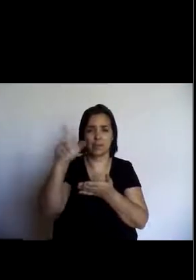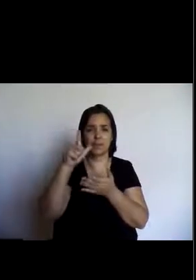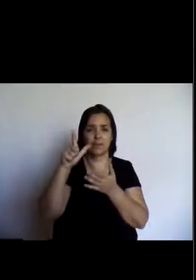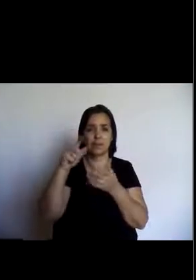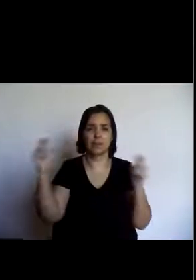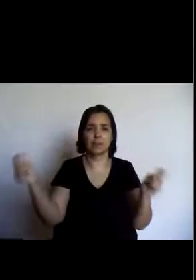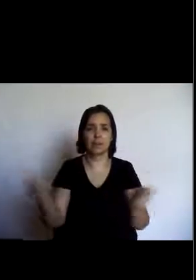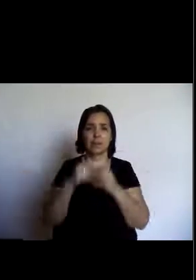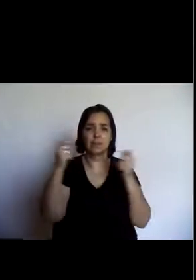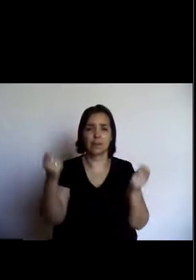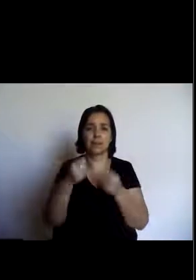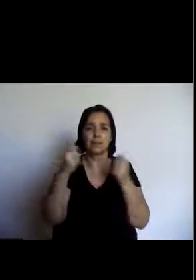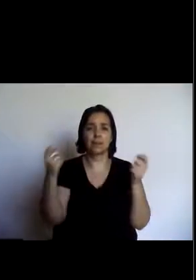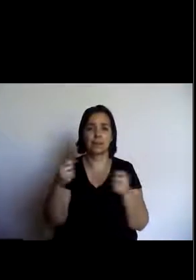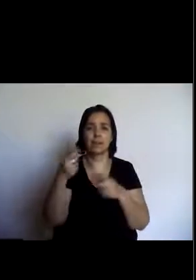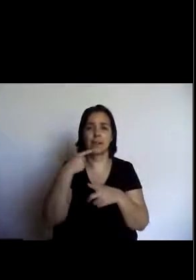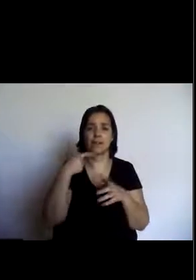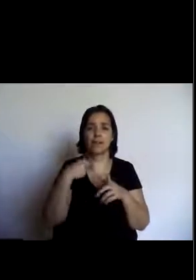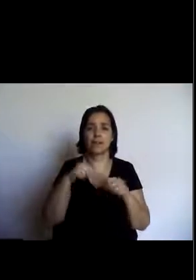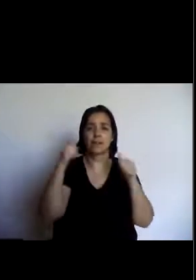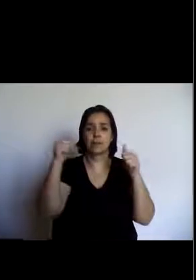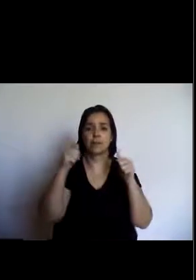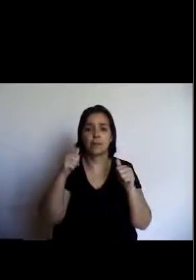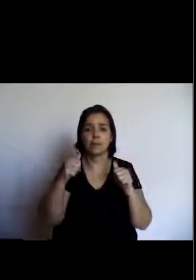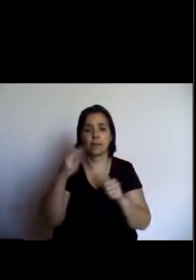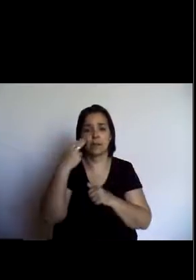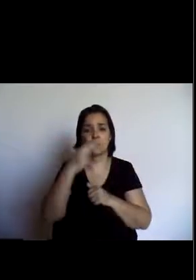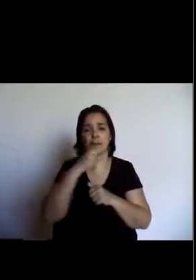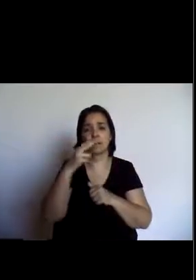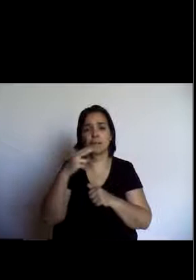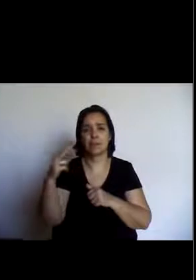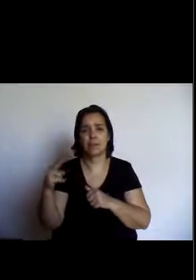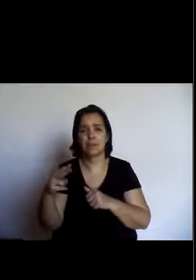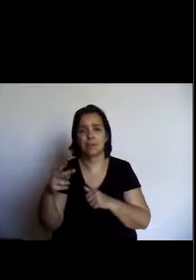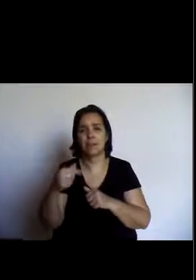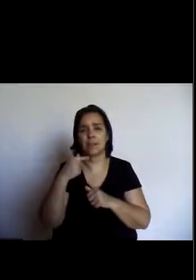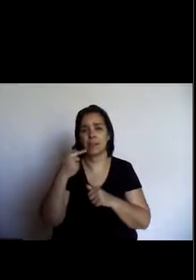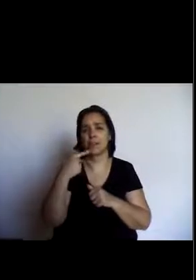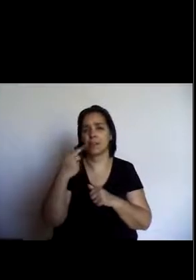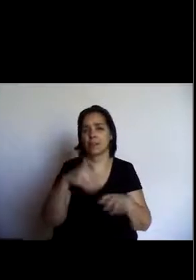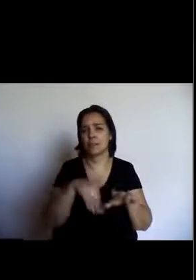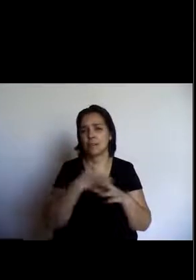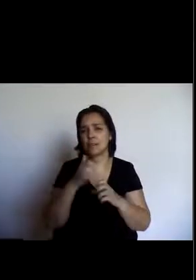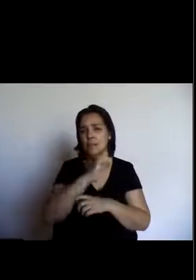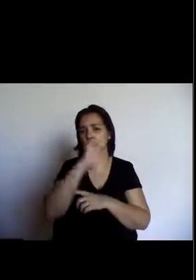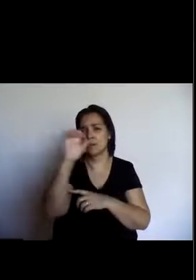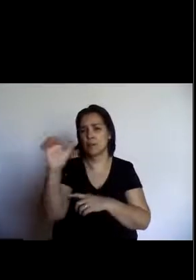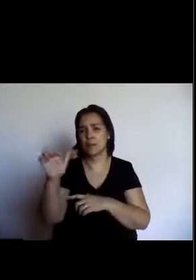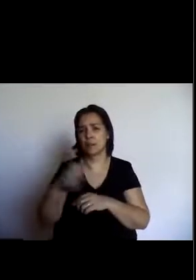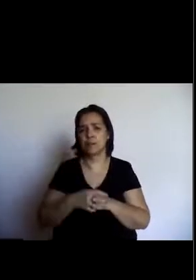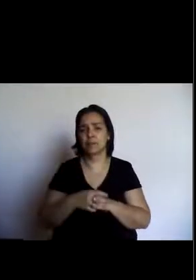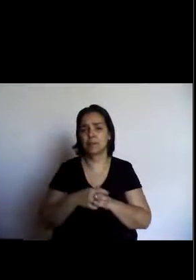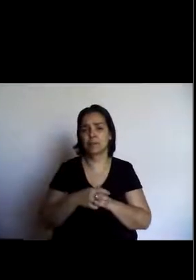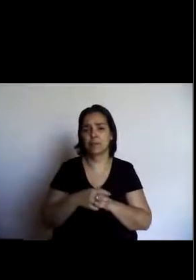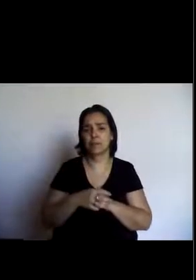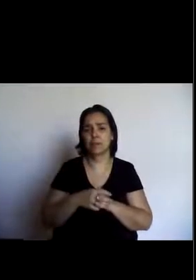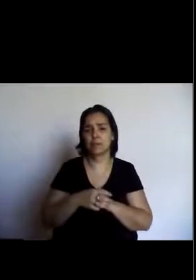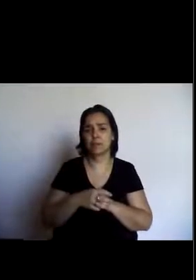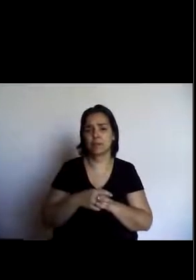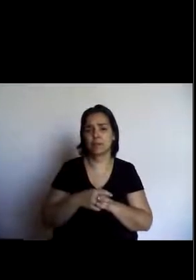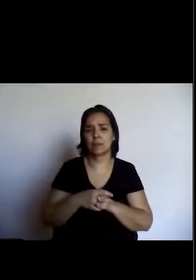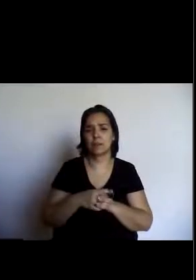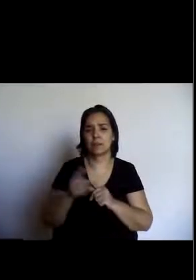Públicas, diplomada en Turismo y posgraduada como experta universitaria en la Unión Europea, acostumbrada a trabajar en